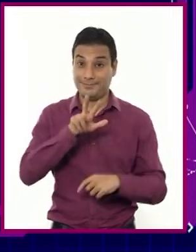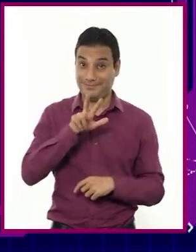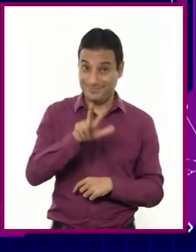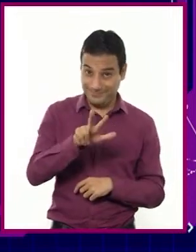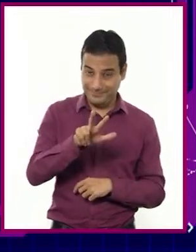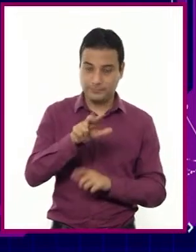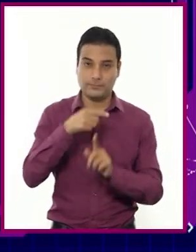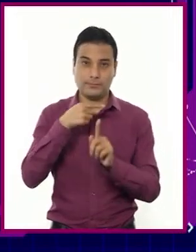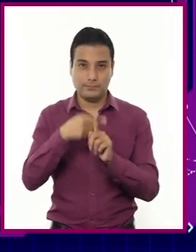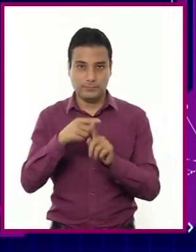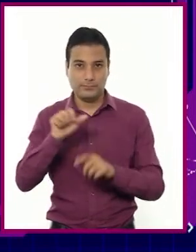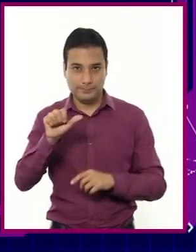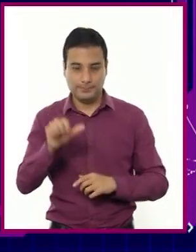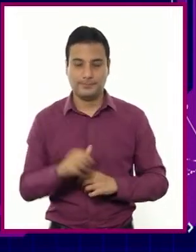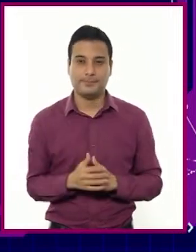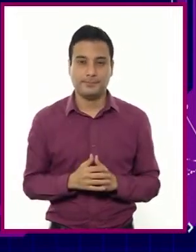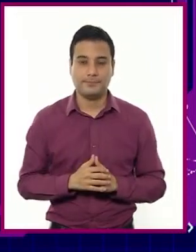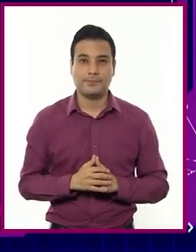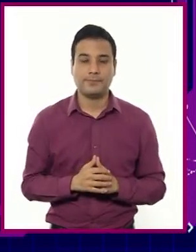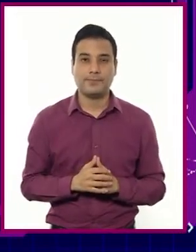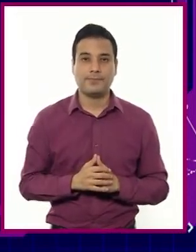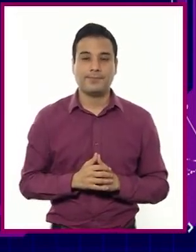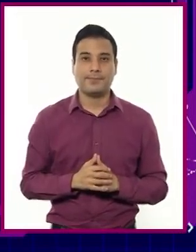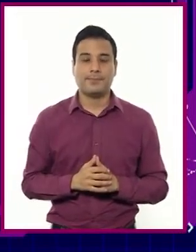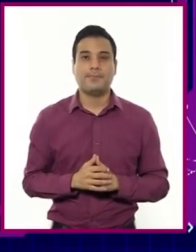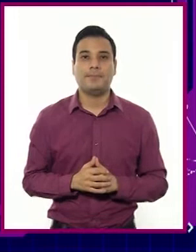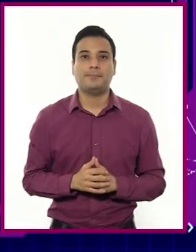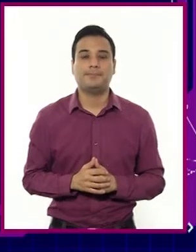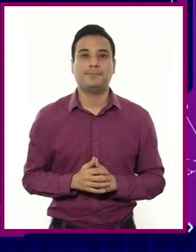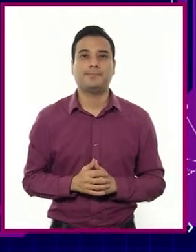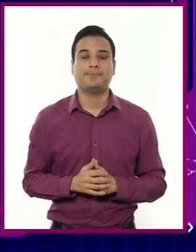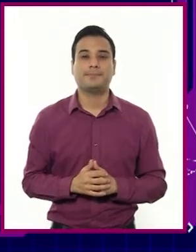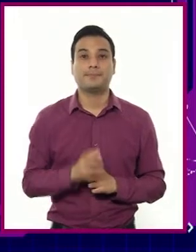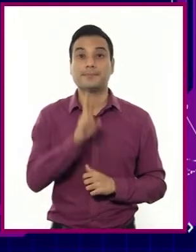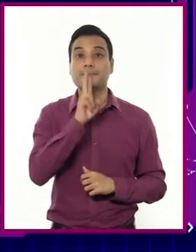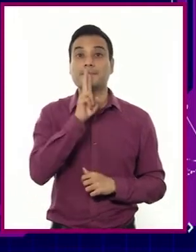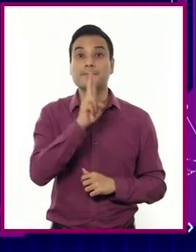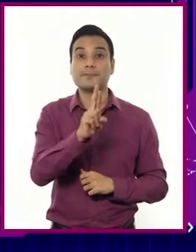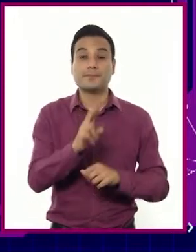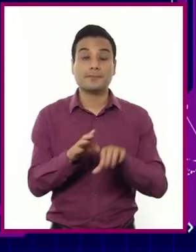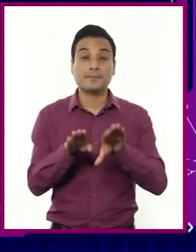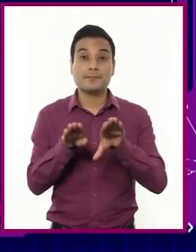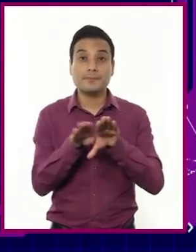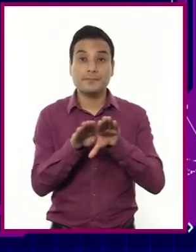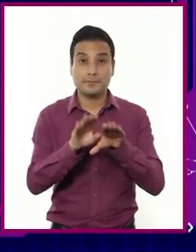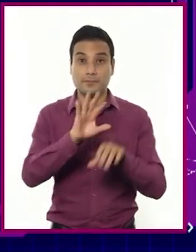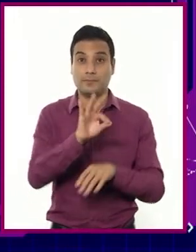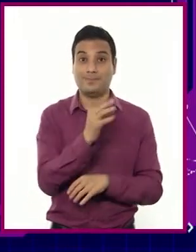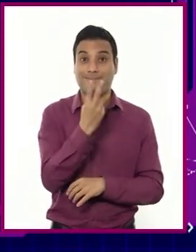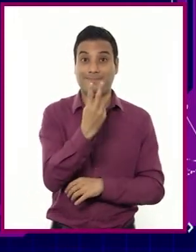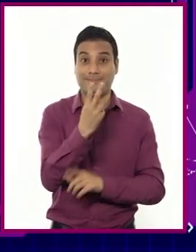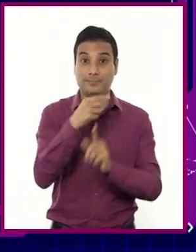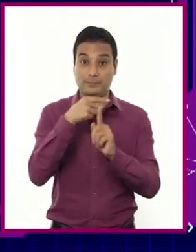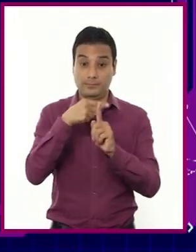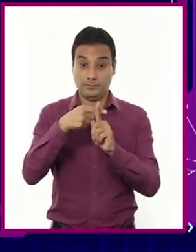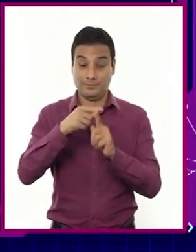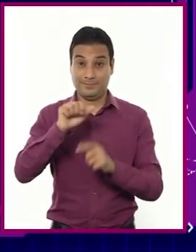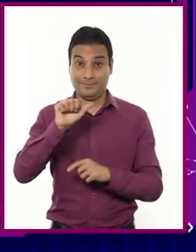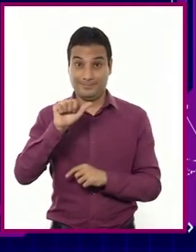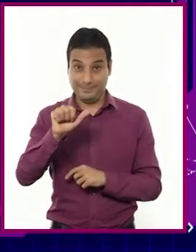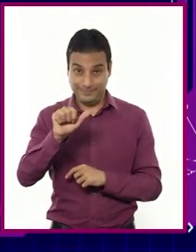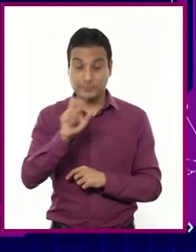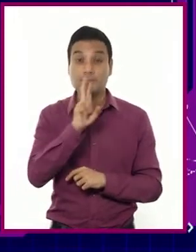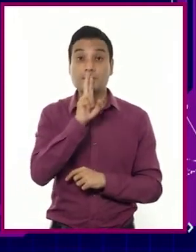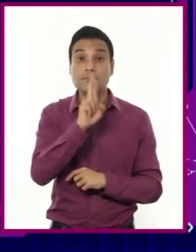suma 18 más A. Por lo tanto, obtenemos la ecuación 42 más A es igual